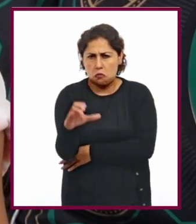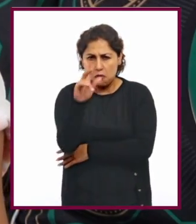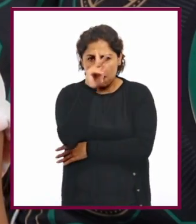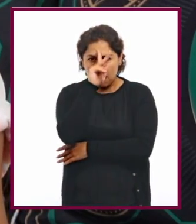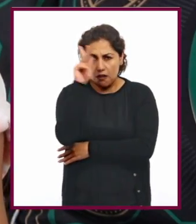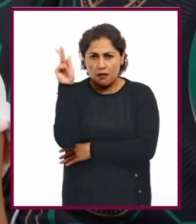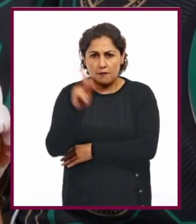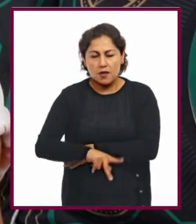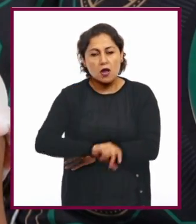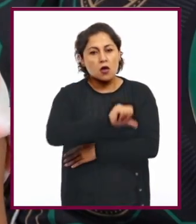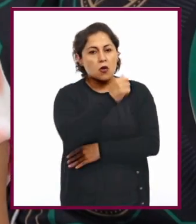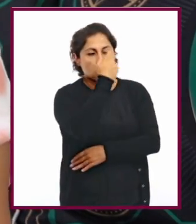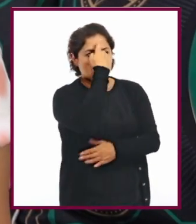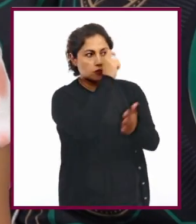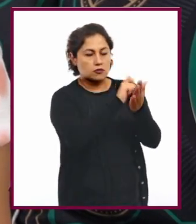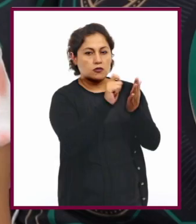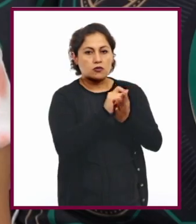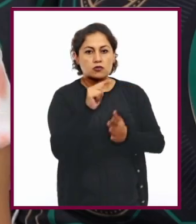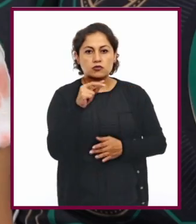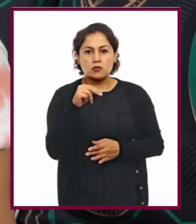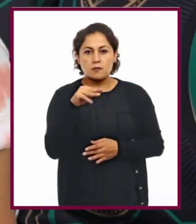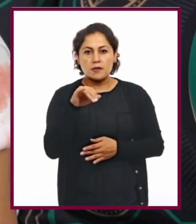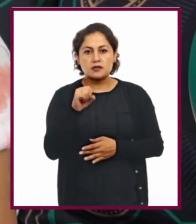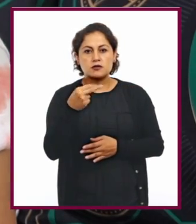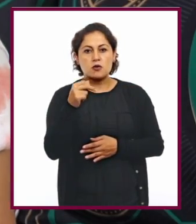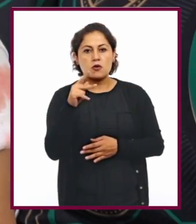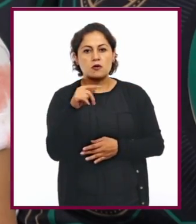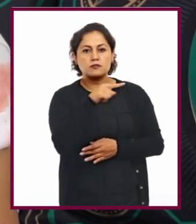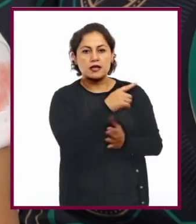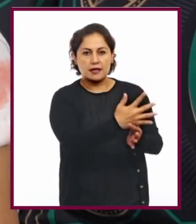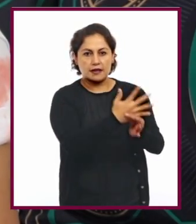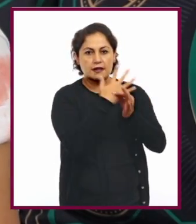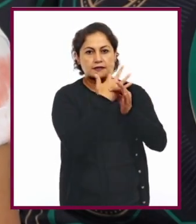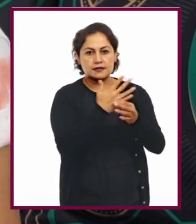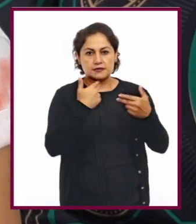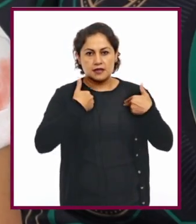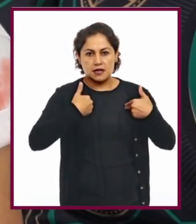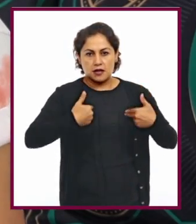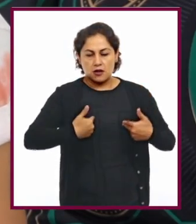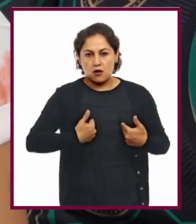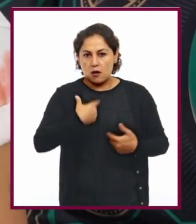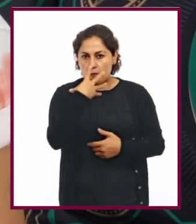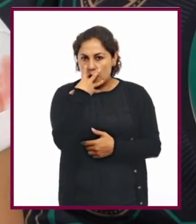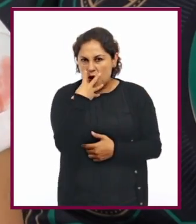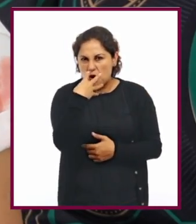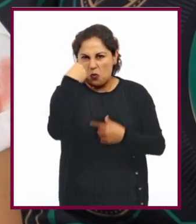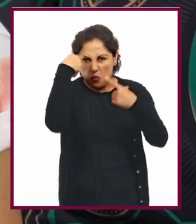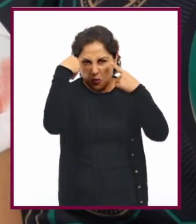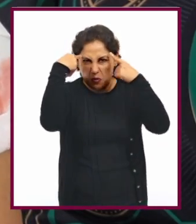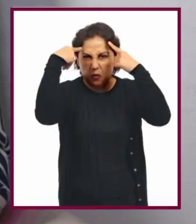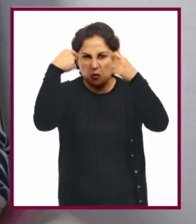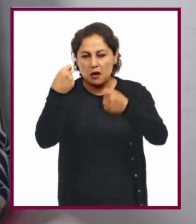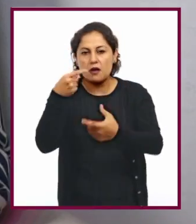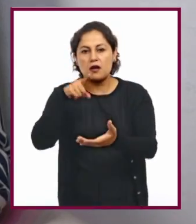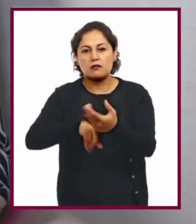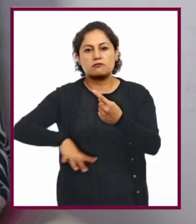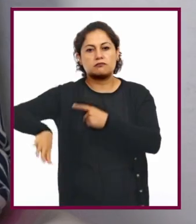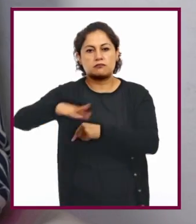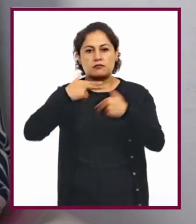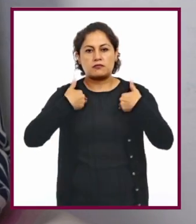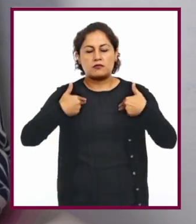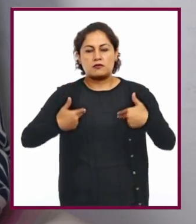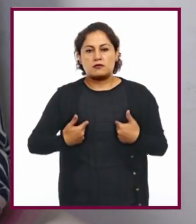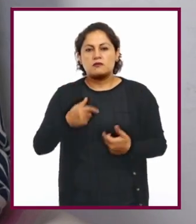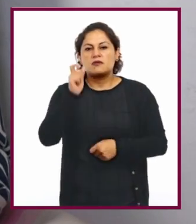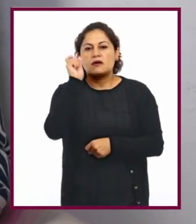animales. Y Thomas Hobbes decía que el hombre es un lobo para el hombre. La agresividad en los animales